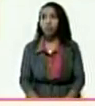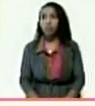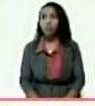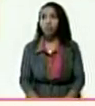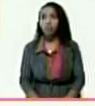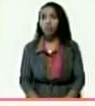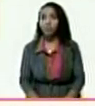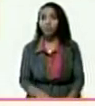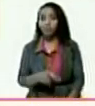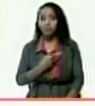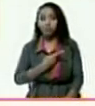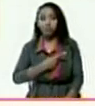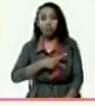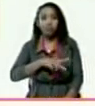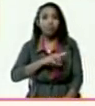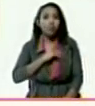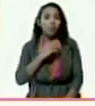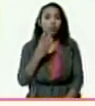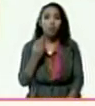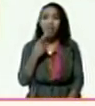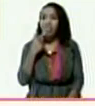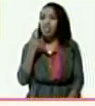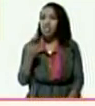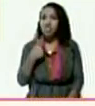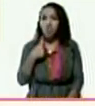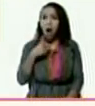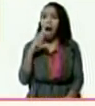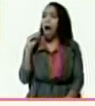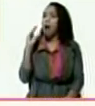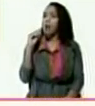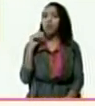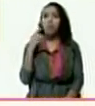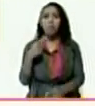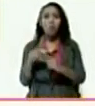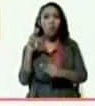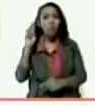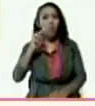Una farsa de decir, estoy hablando, pero no, nunca habló.